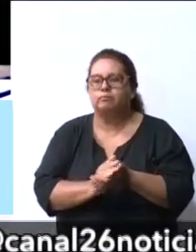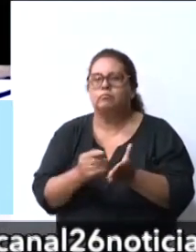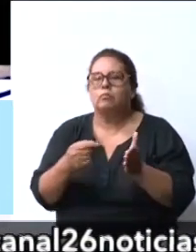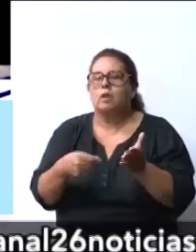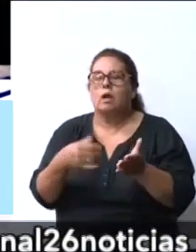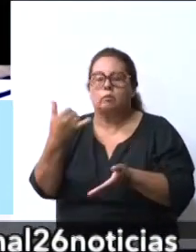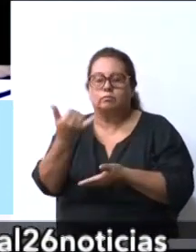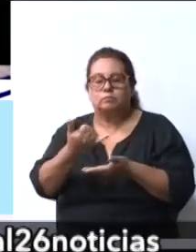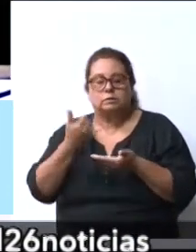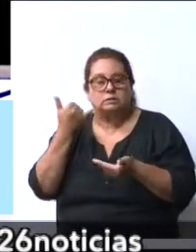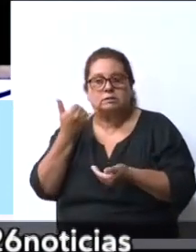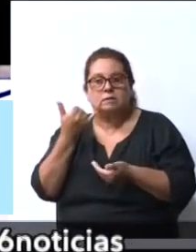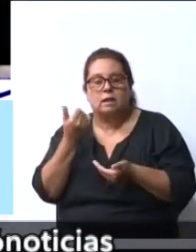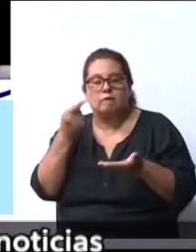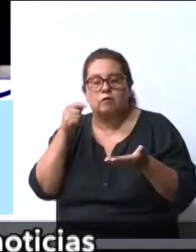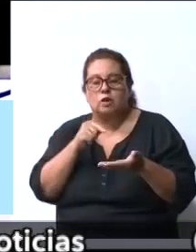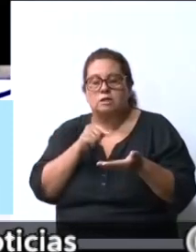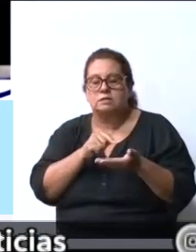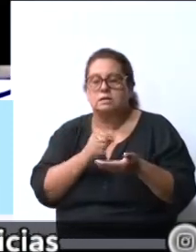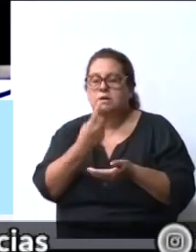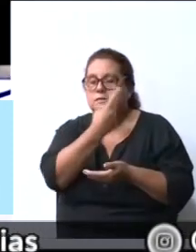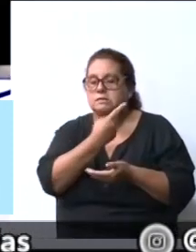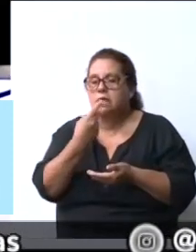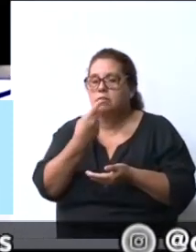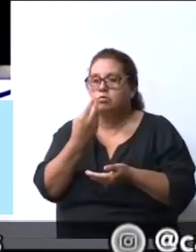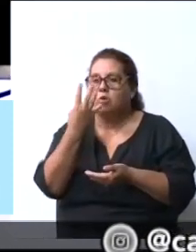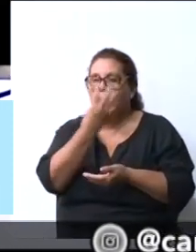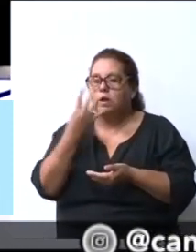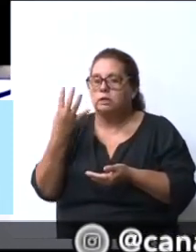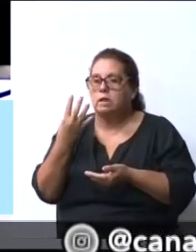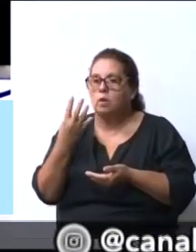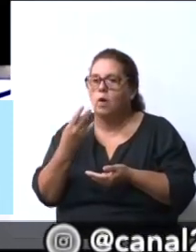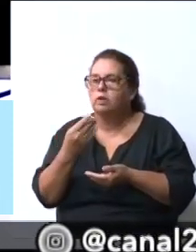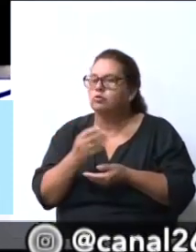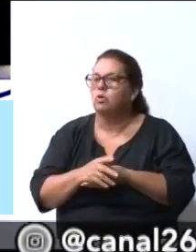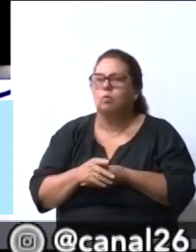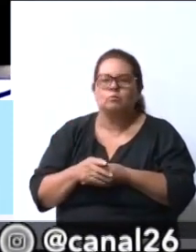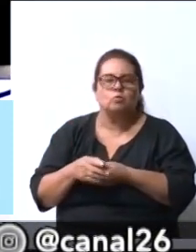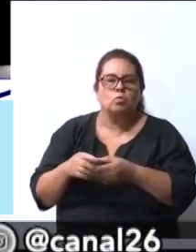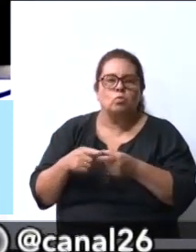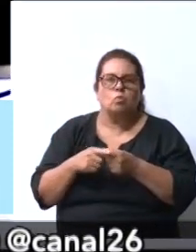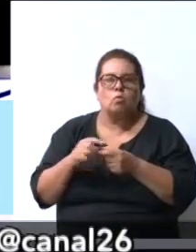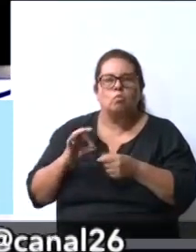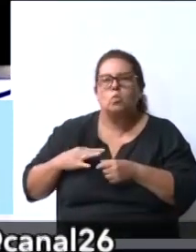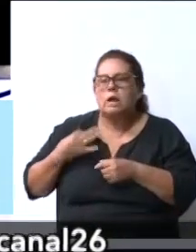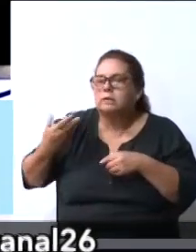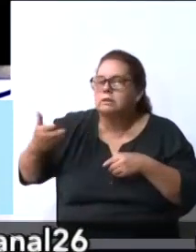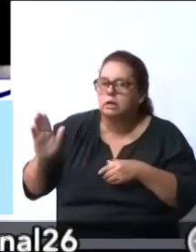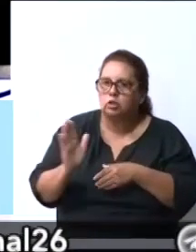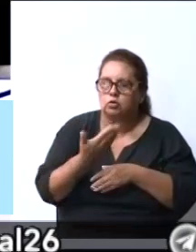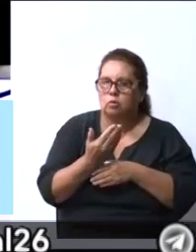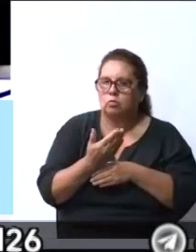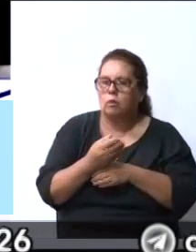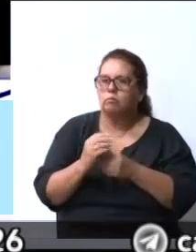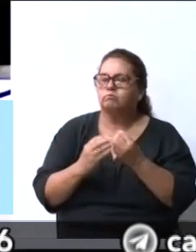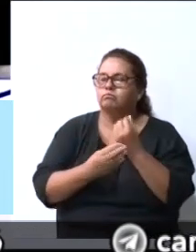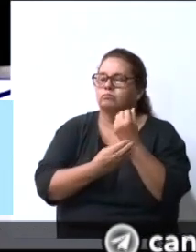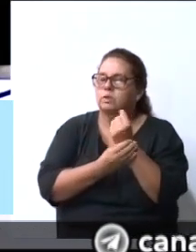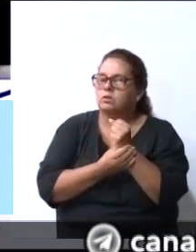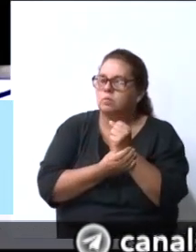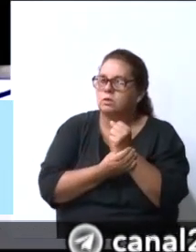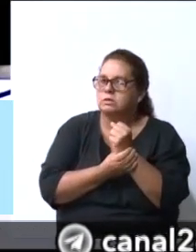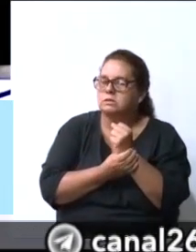las 24 horas, todos los días del año. Monitoreamos más de 400 tobilleras y más de 13.000 botones antipánico.